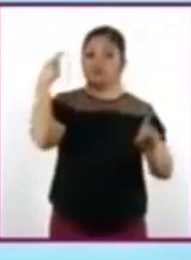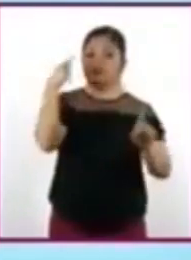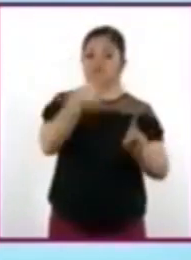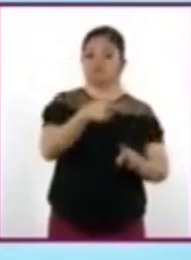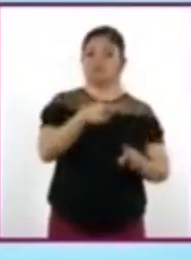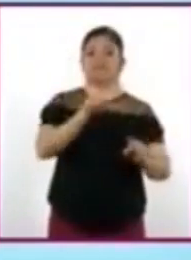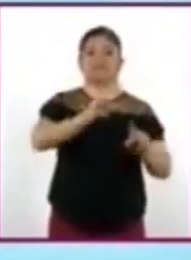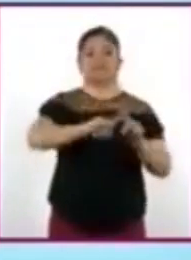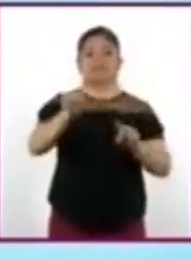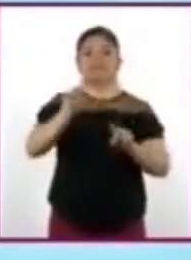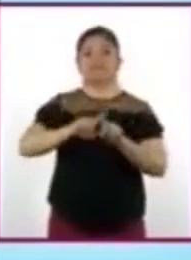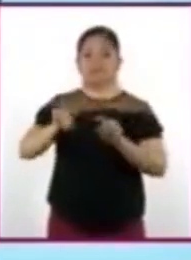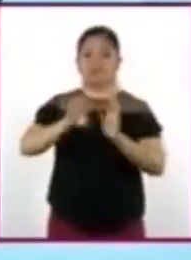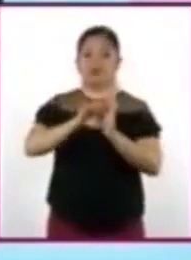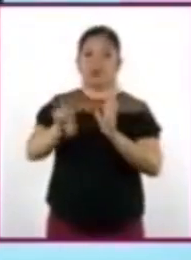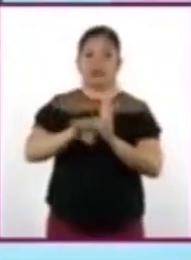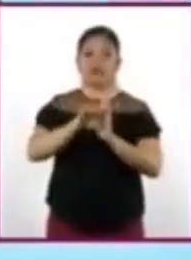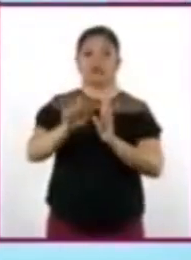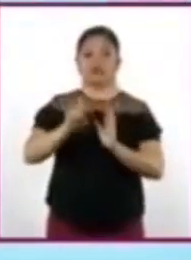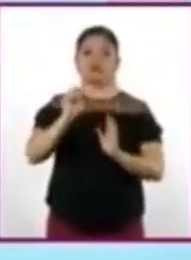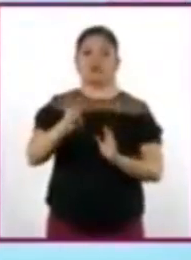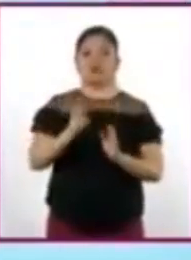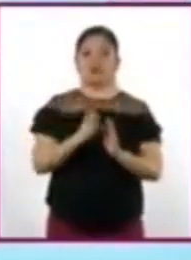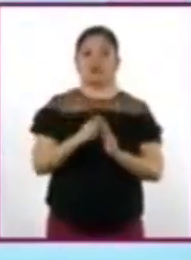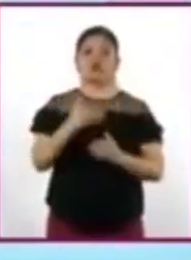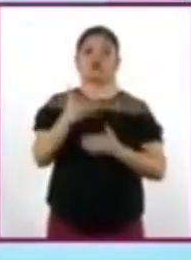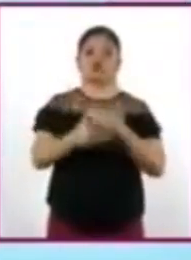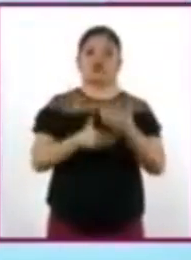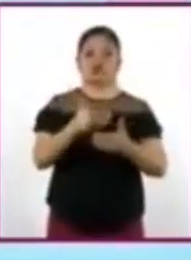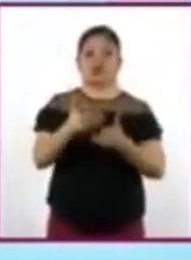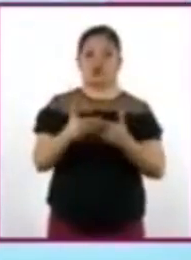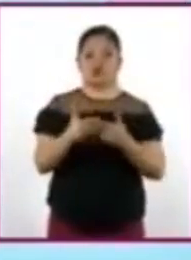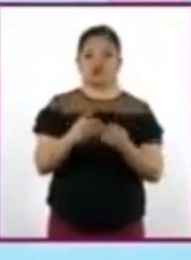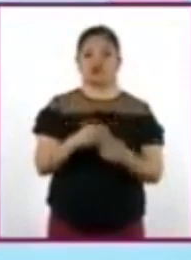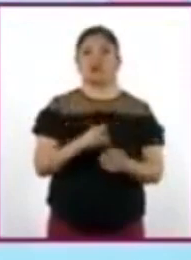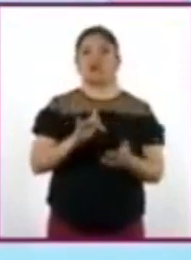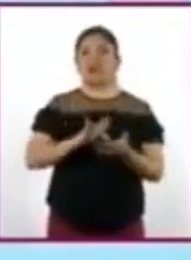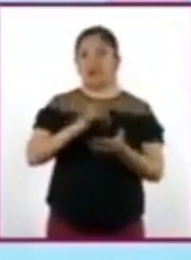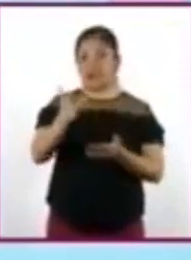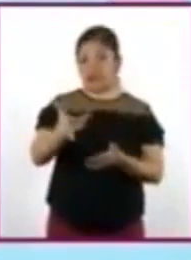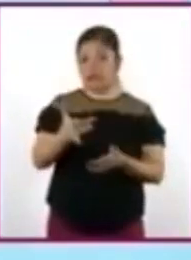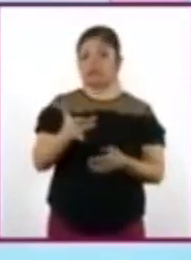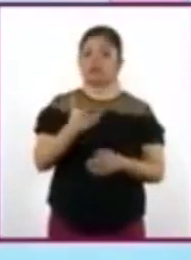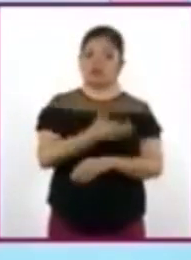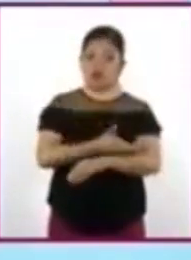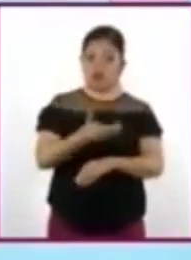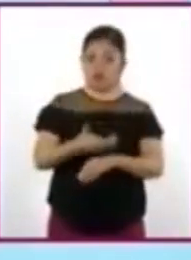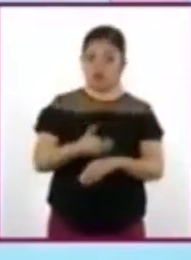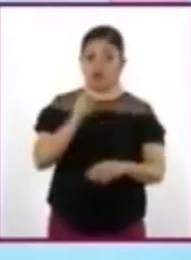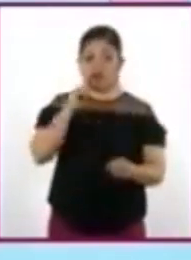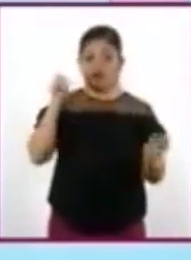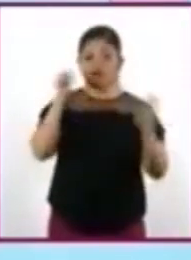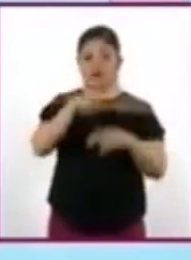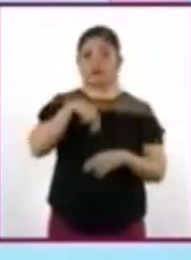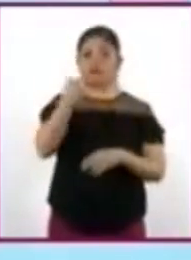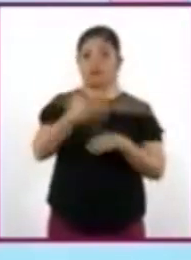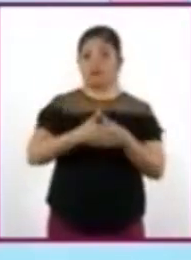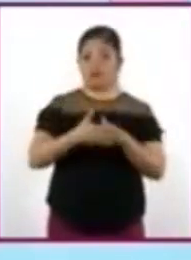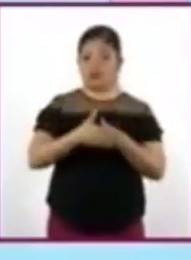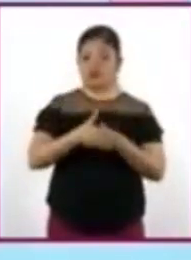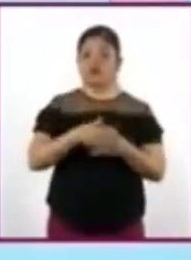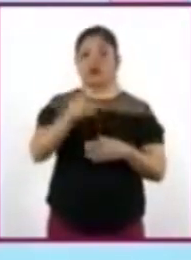ejemplos sobre el uso de las sucesiones. Muchas gracias por acompañarnos. Nos vemos en las siguientes emisiones de